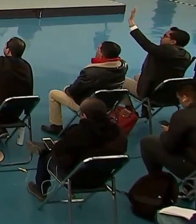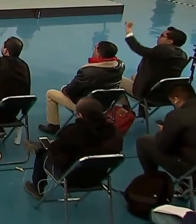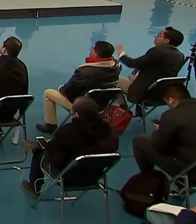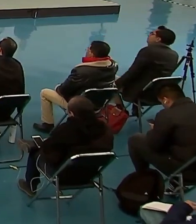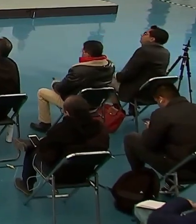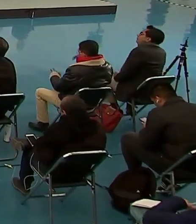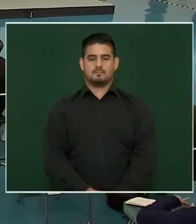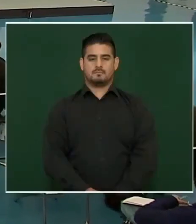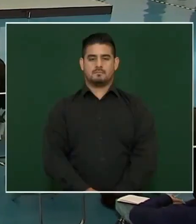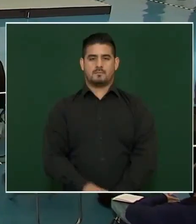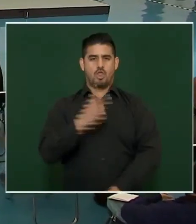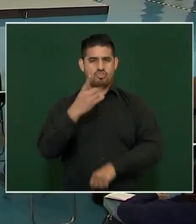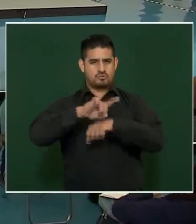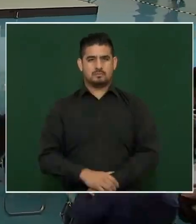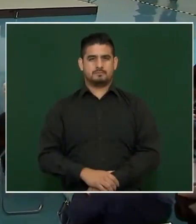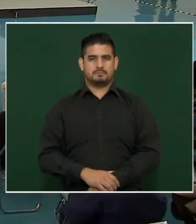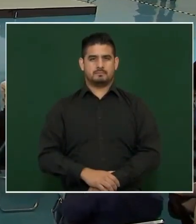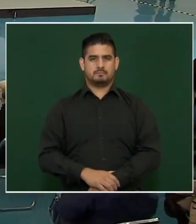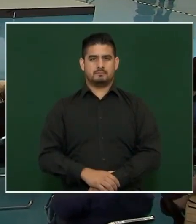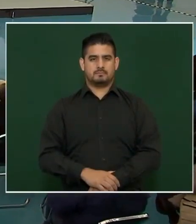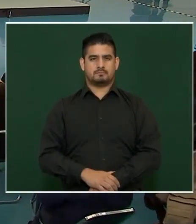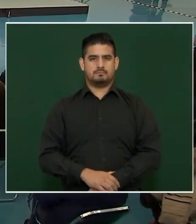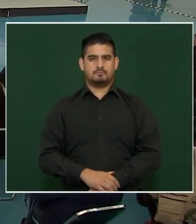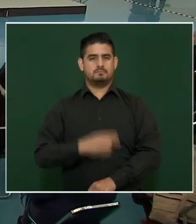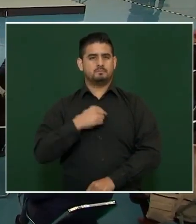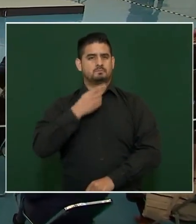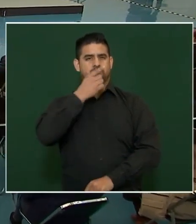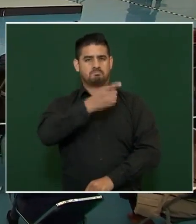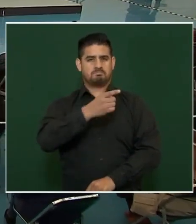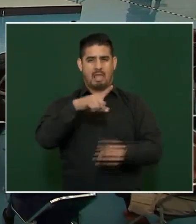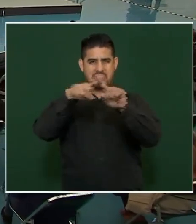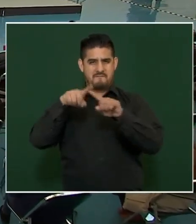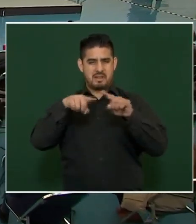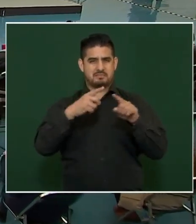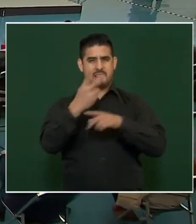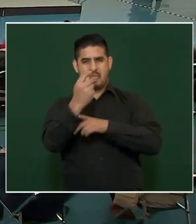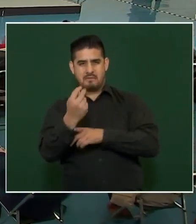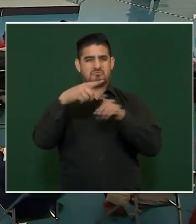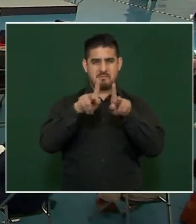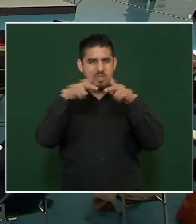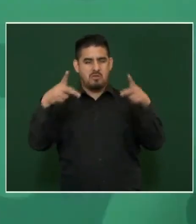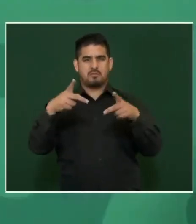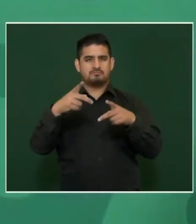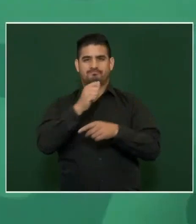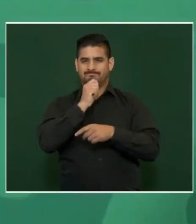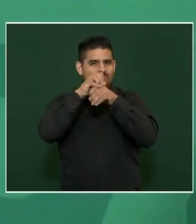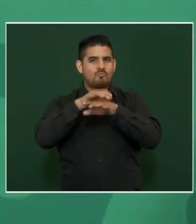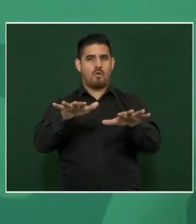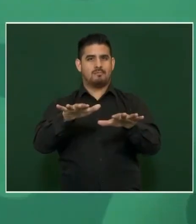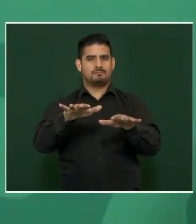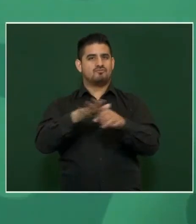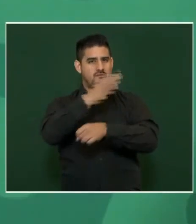dos días dijimos que los medios en el país no estaban difundiendo